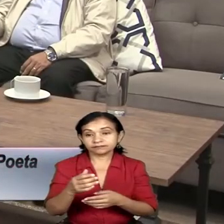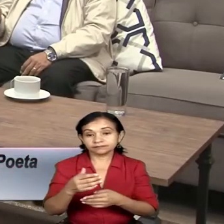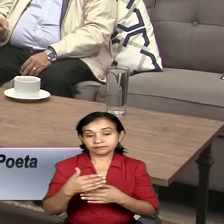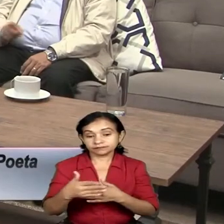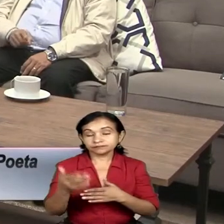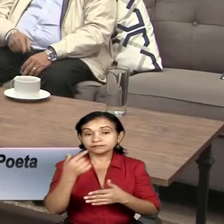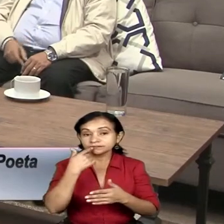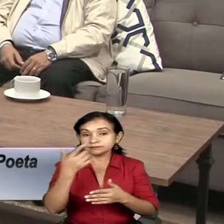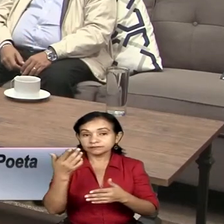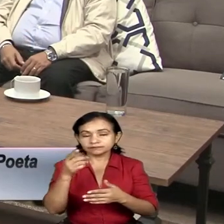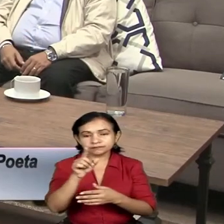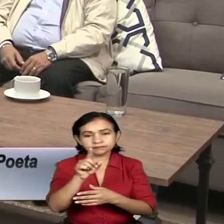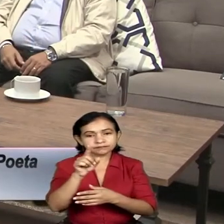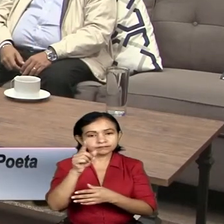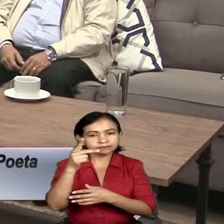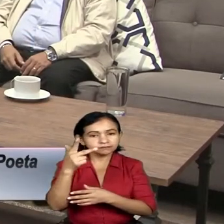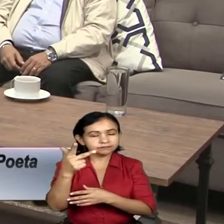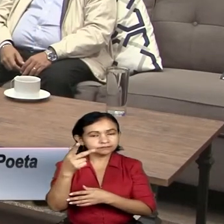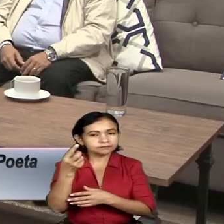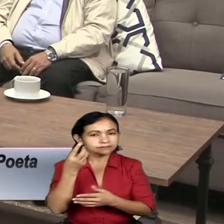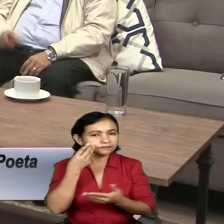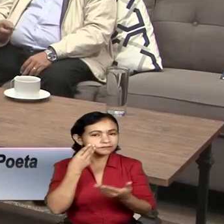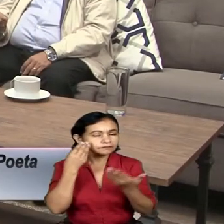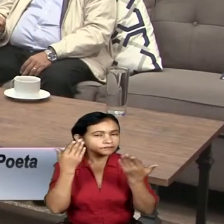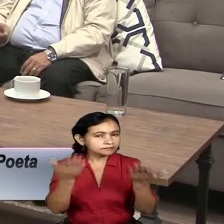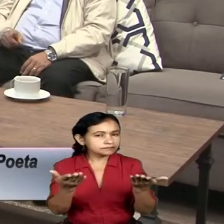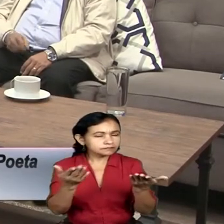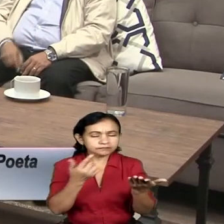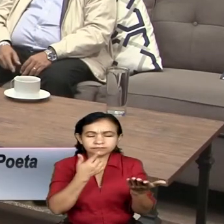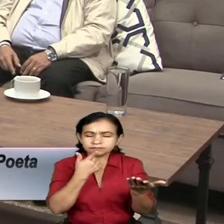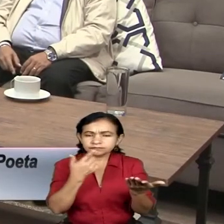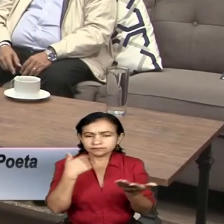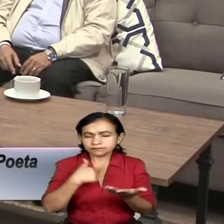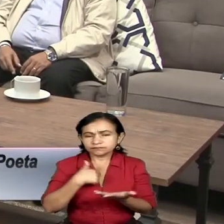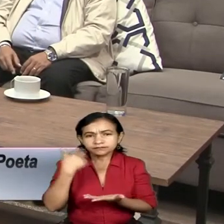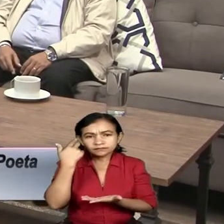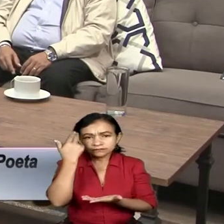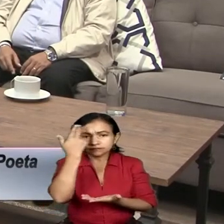¿Y por qué el 18 de mayo precisamente? Yo siempre me he preguntado.